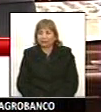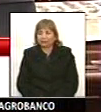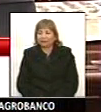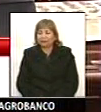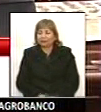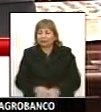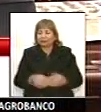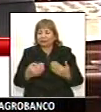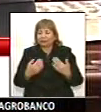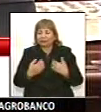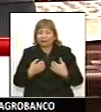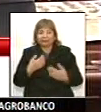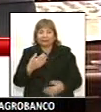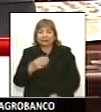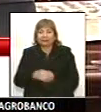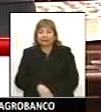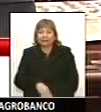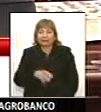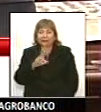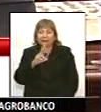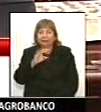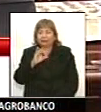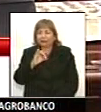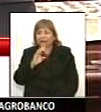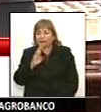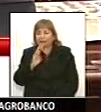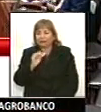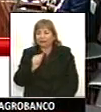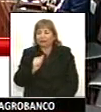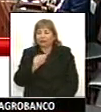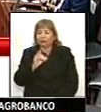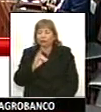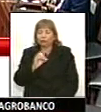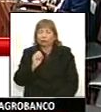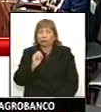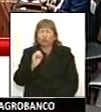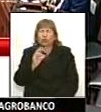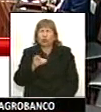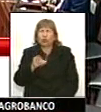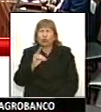Tiene la palabra el congresista Glider Uchniagua.